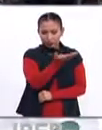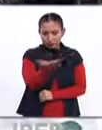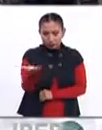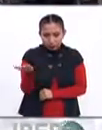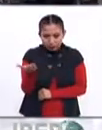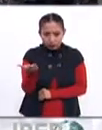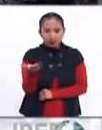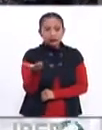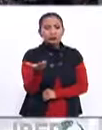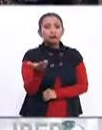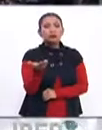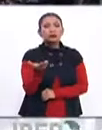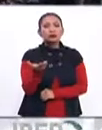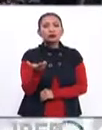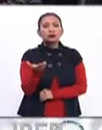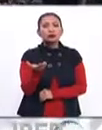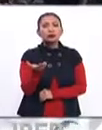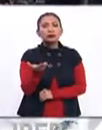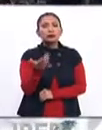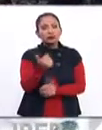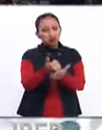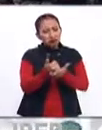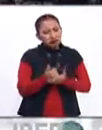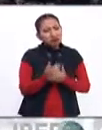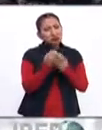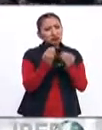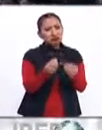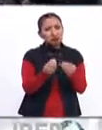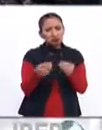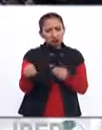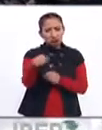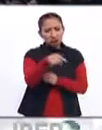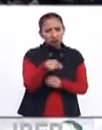pedirles que nos ayuden mucho